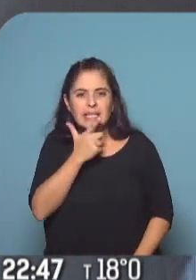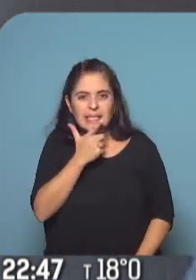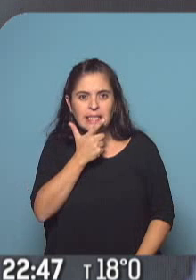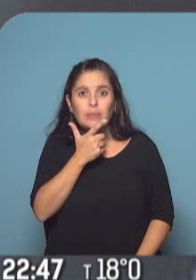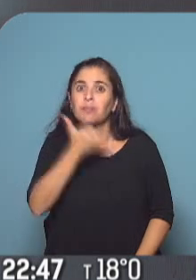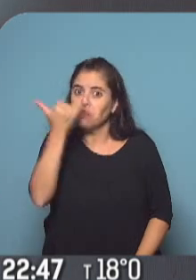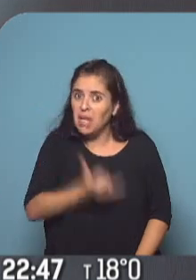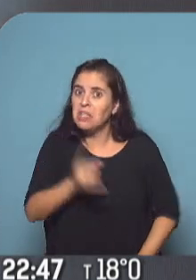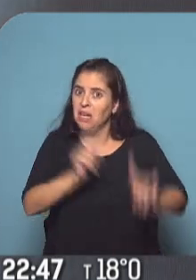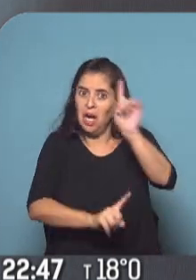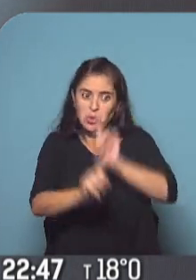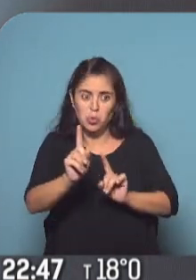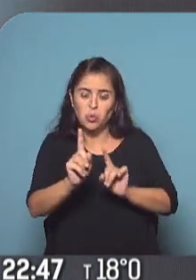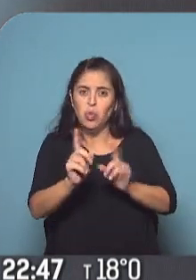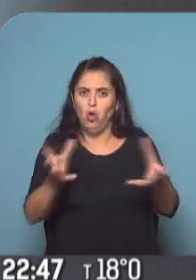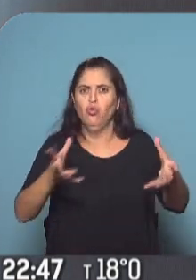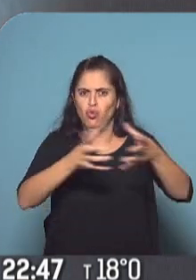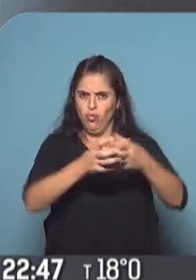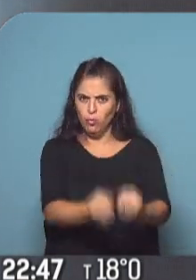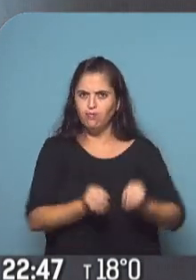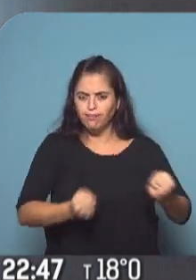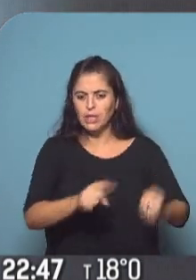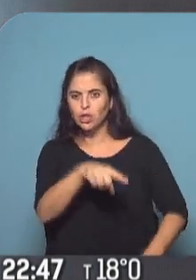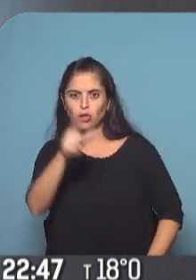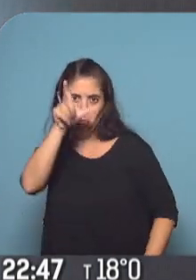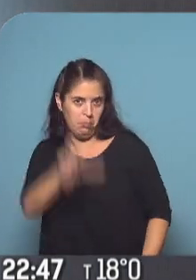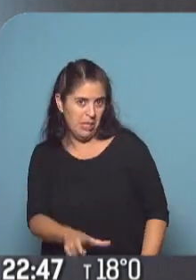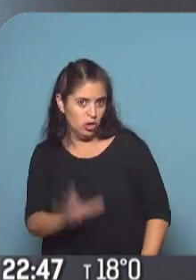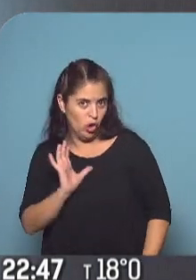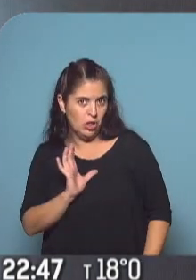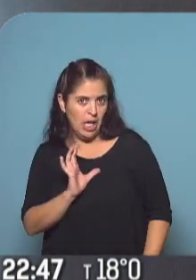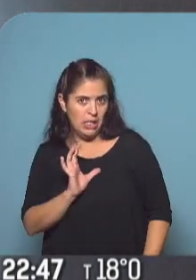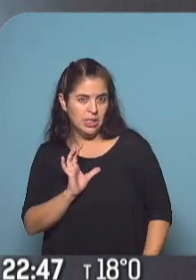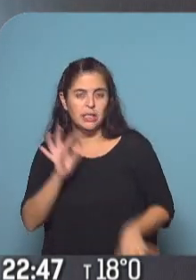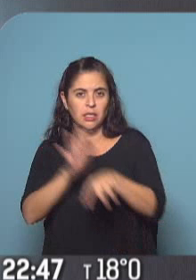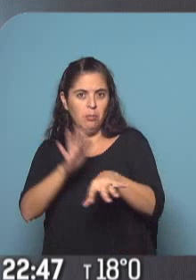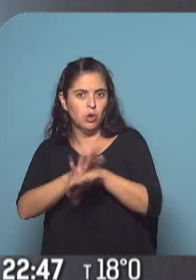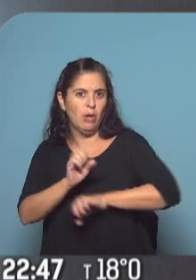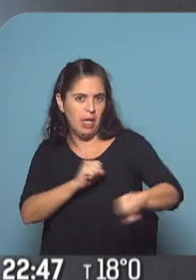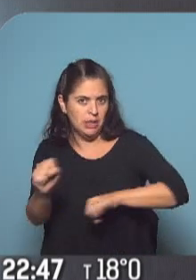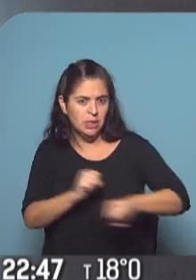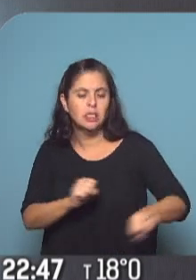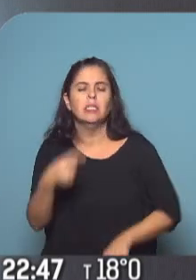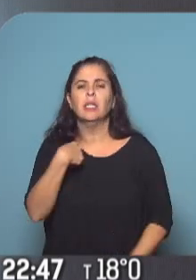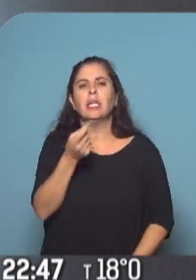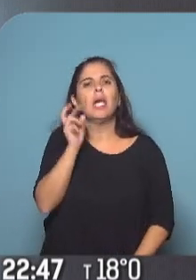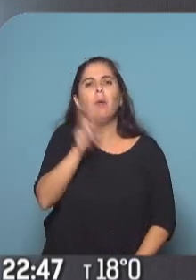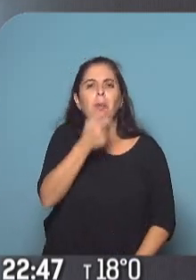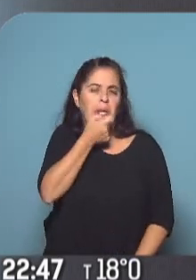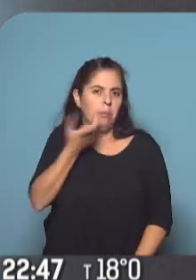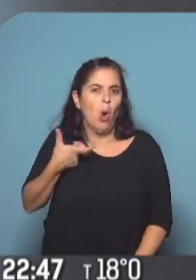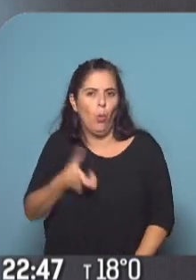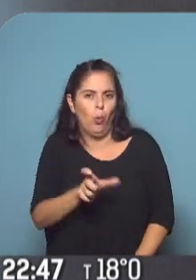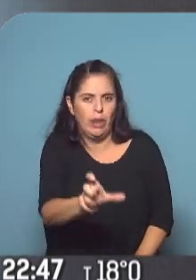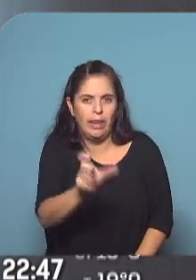orgánicas y hay en otros casos personas que cometen por sí mismos un atentado después de haber visto videos de ISIS en internet, de haber accedido a algunos manuales y que